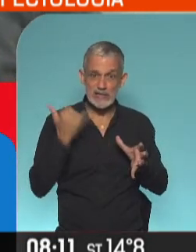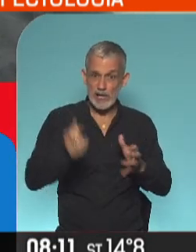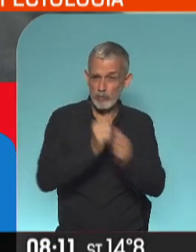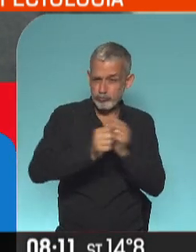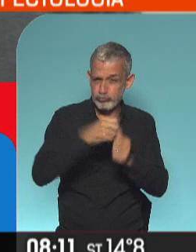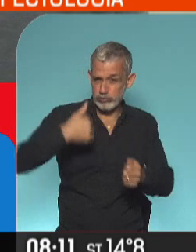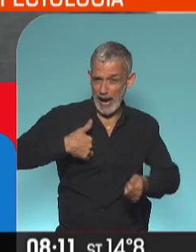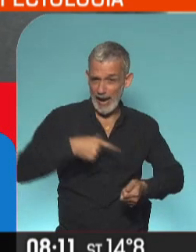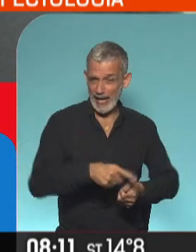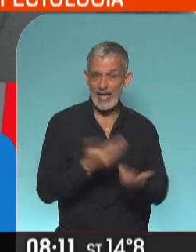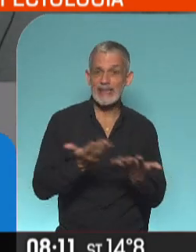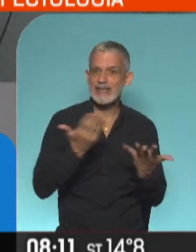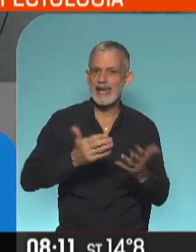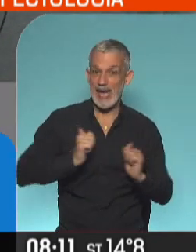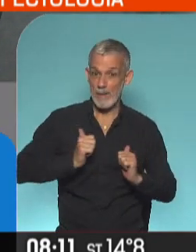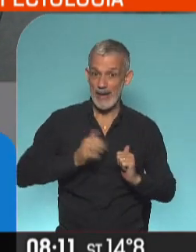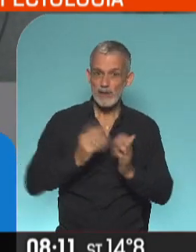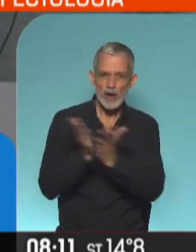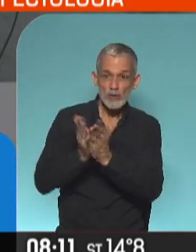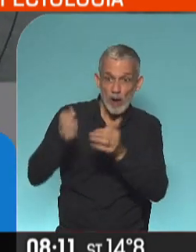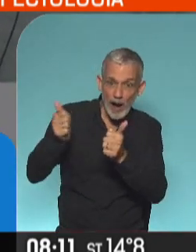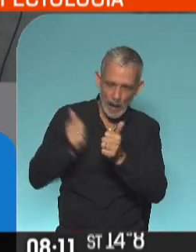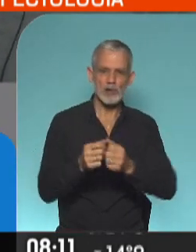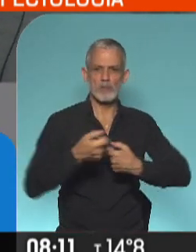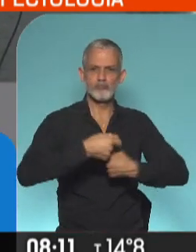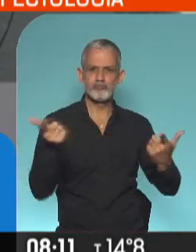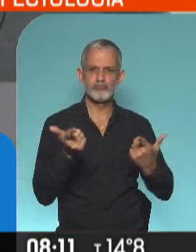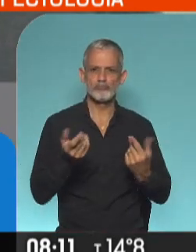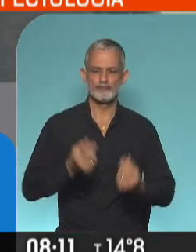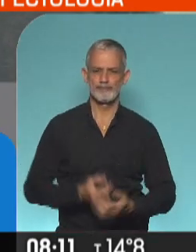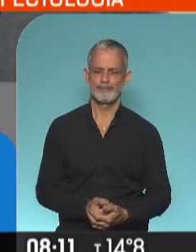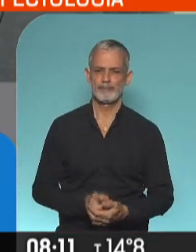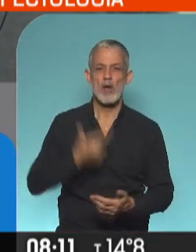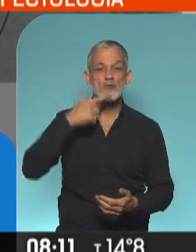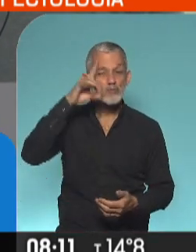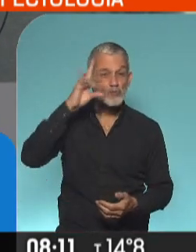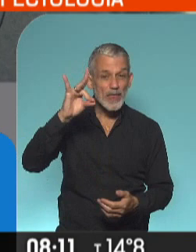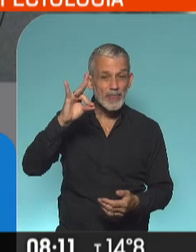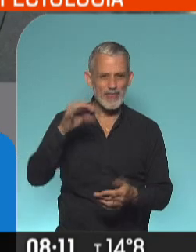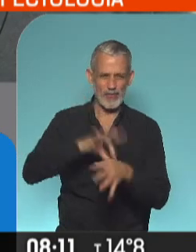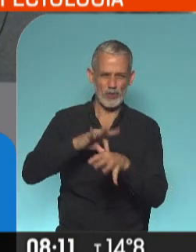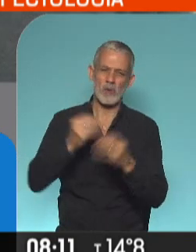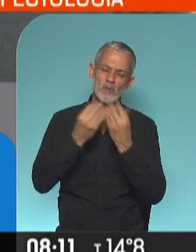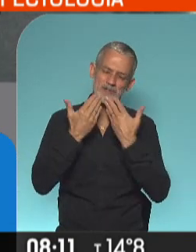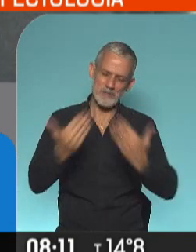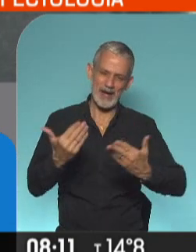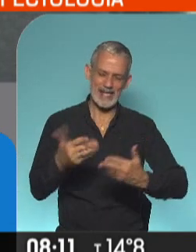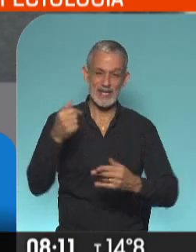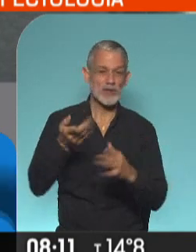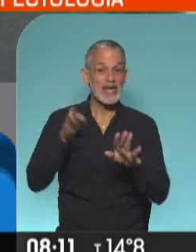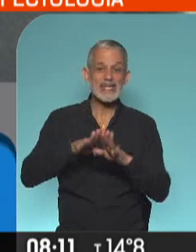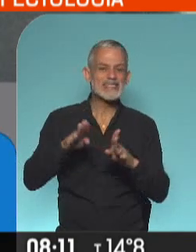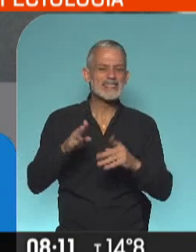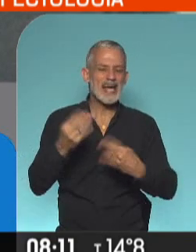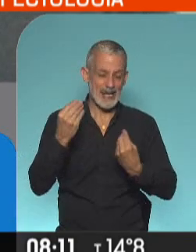en el país, a la expectativa de que estos estudios sean positivos. Doctor Sued, muchísimas gracias y lo dejamos para el cierre de la entrevista con